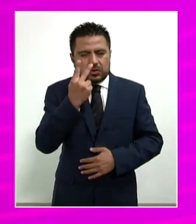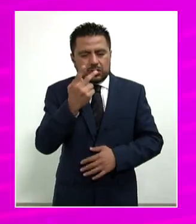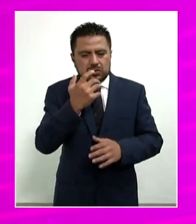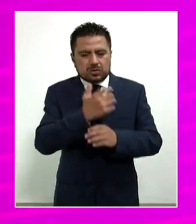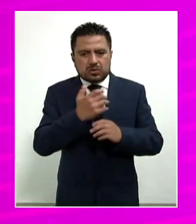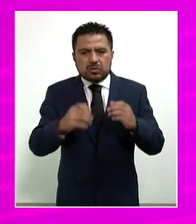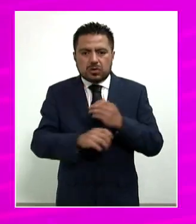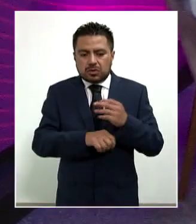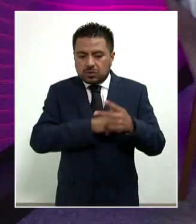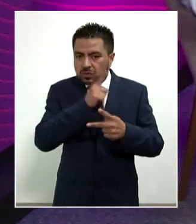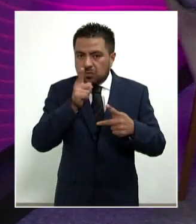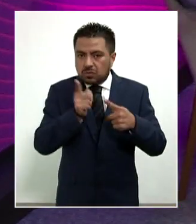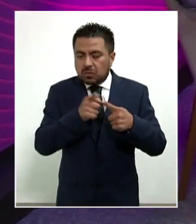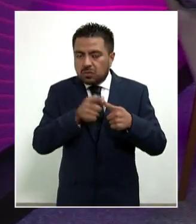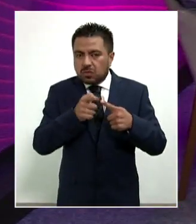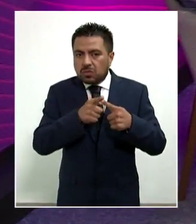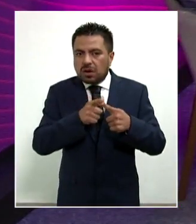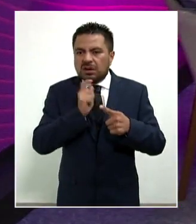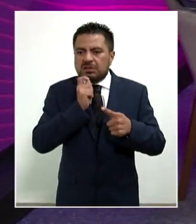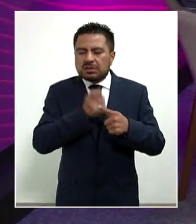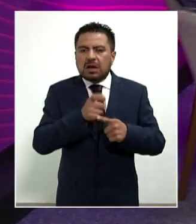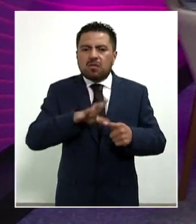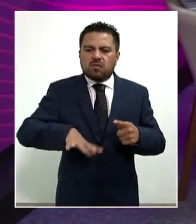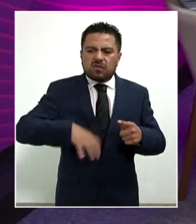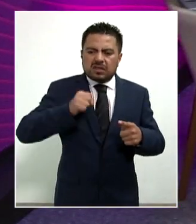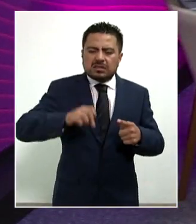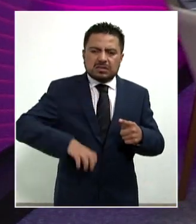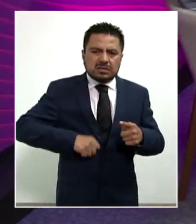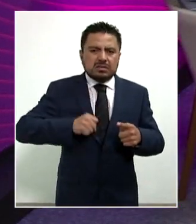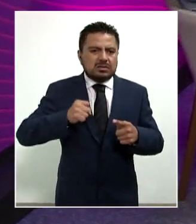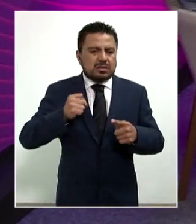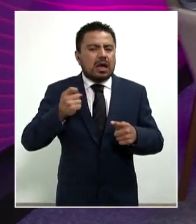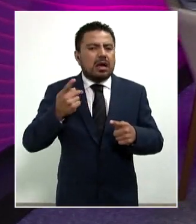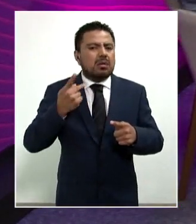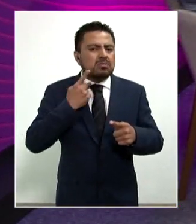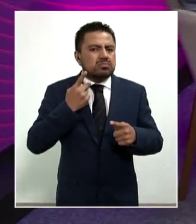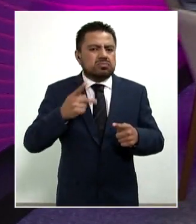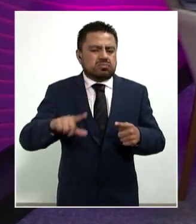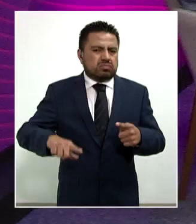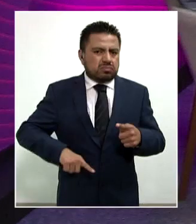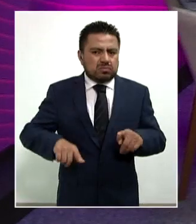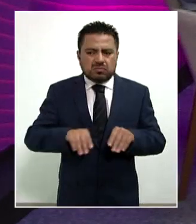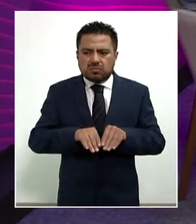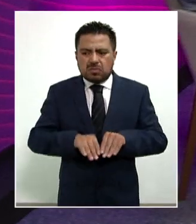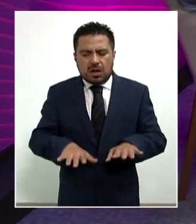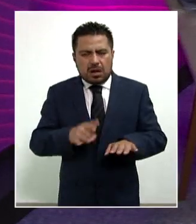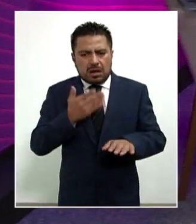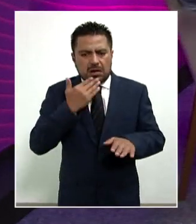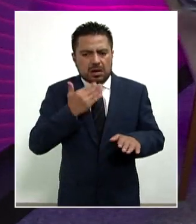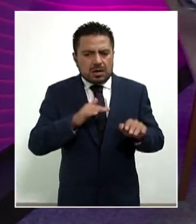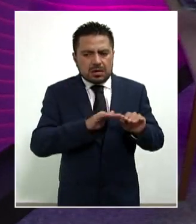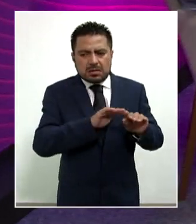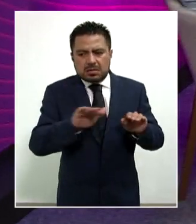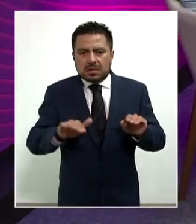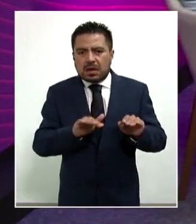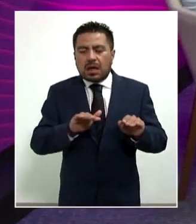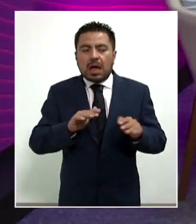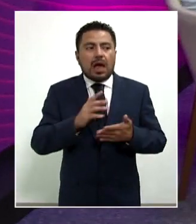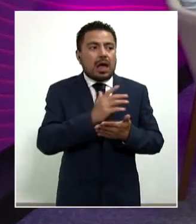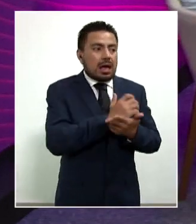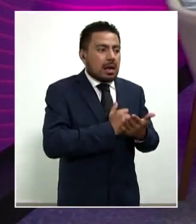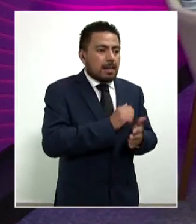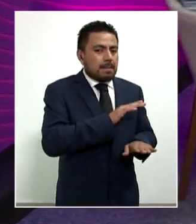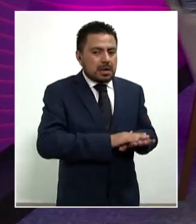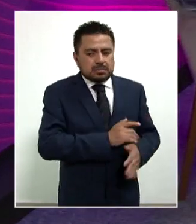yo. Una es que el esfuerzo público sea redistributivo, que el presupuesto haga que quienes más ganan,